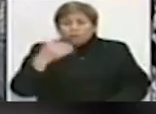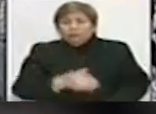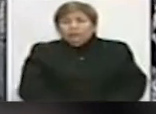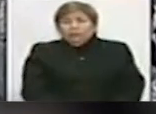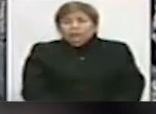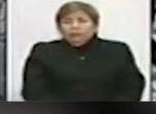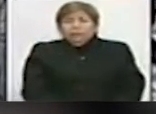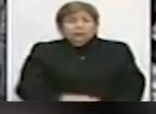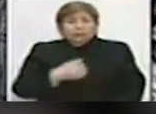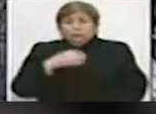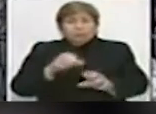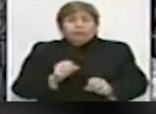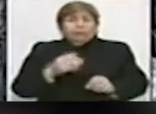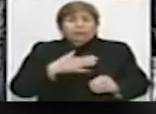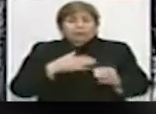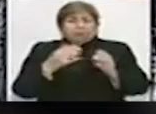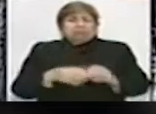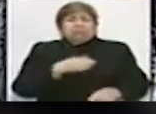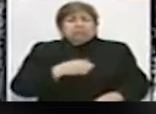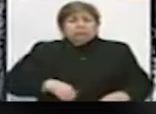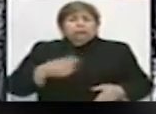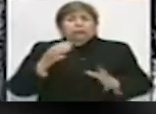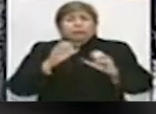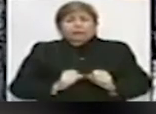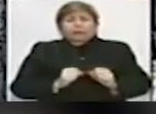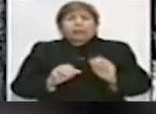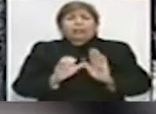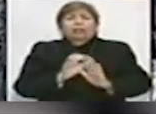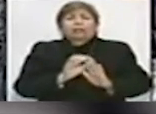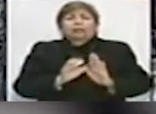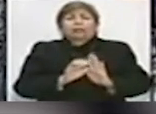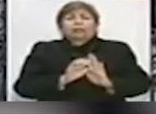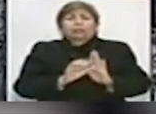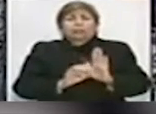yo no me aferro a ningún cargo solo me aferro la constitución